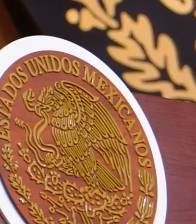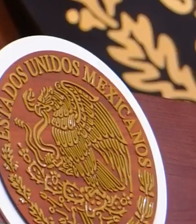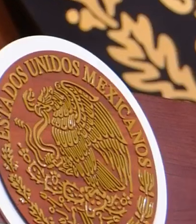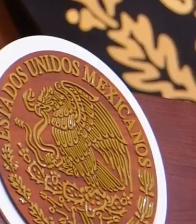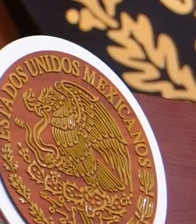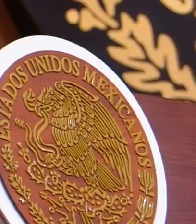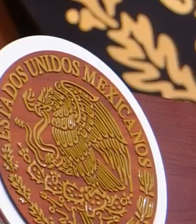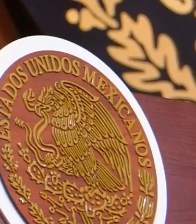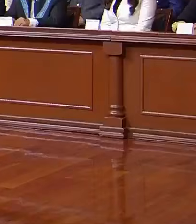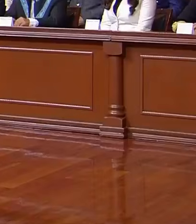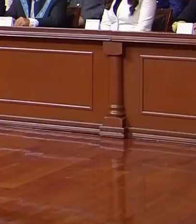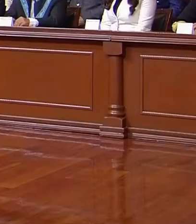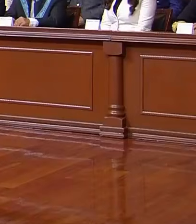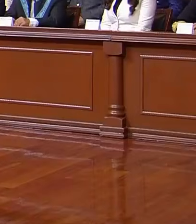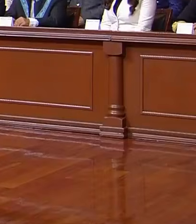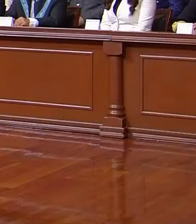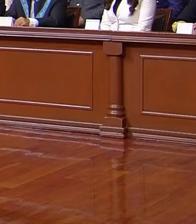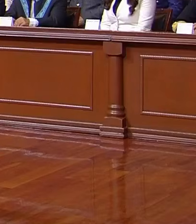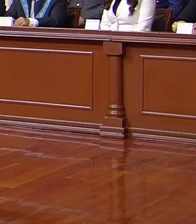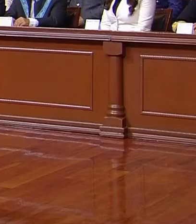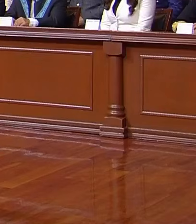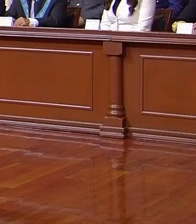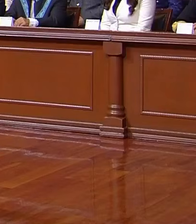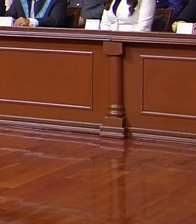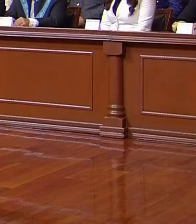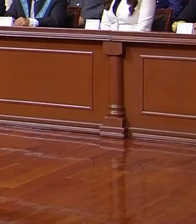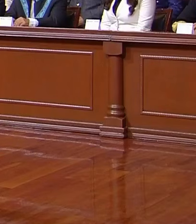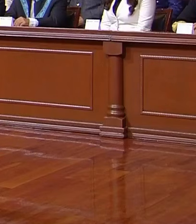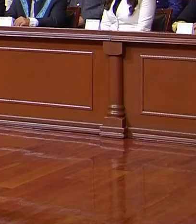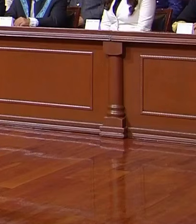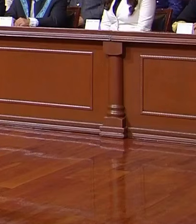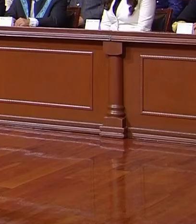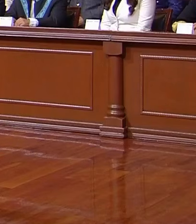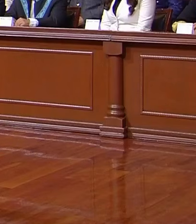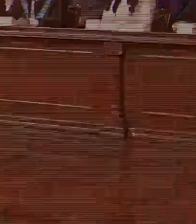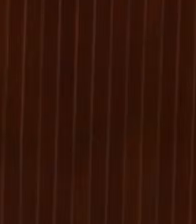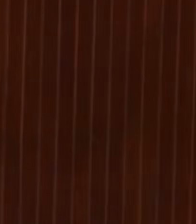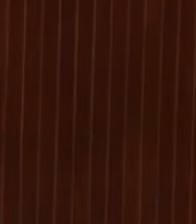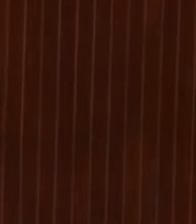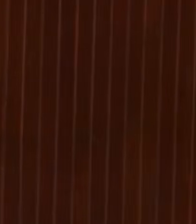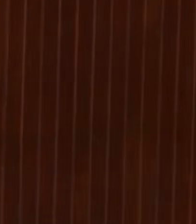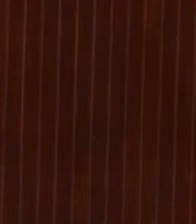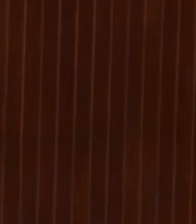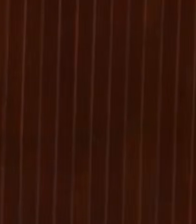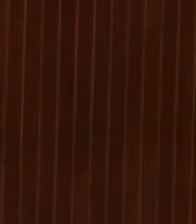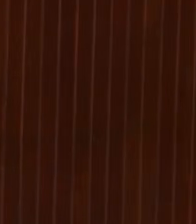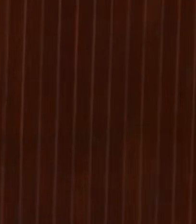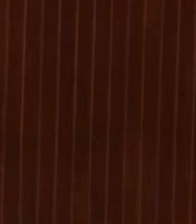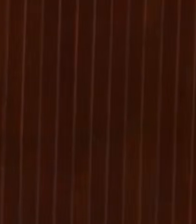públicas, bancos, tierras ejidales, minas. Se otorgaron concesiones en materia de